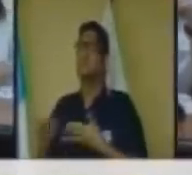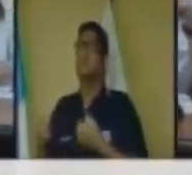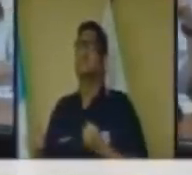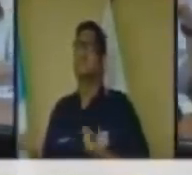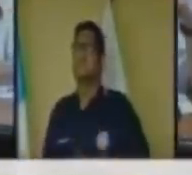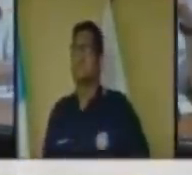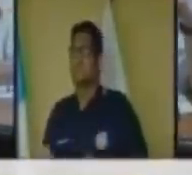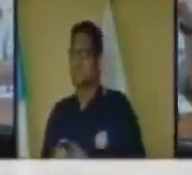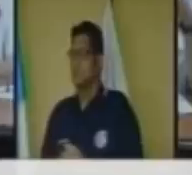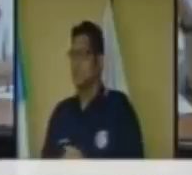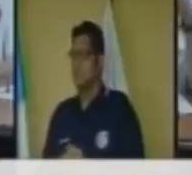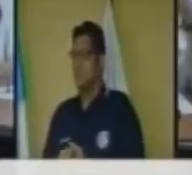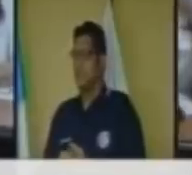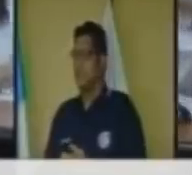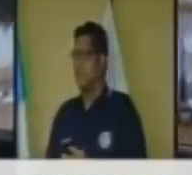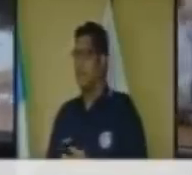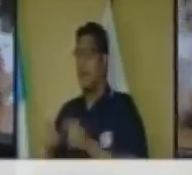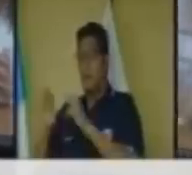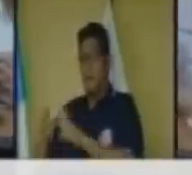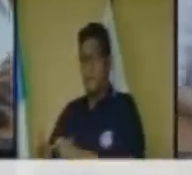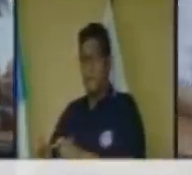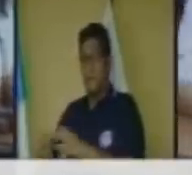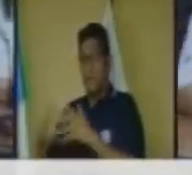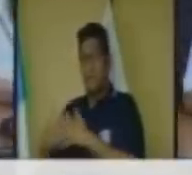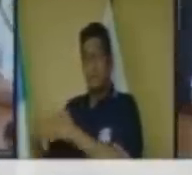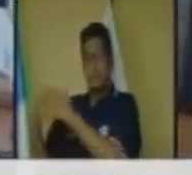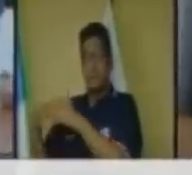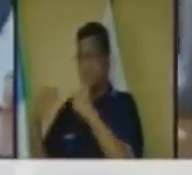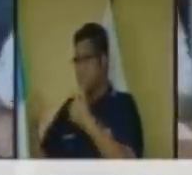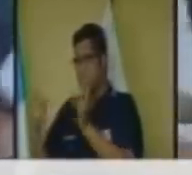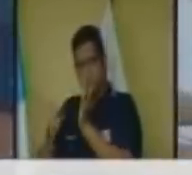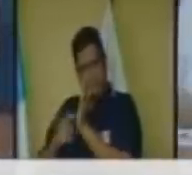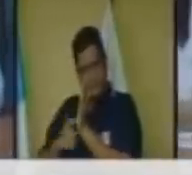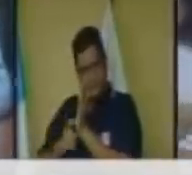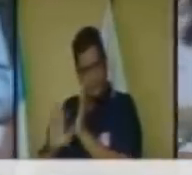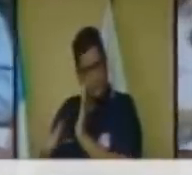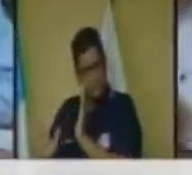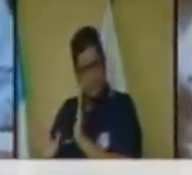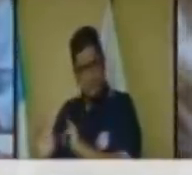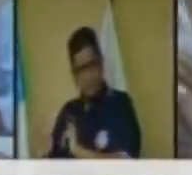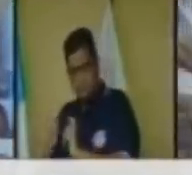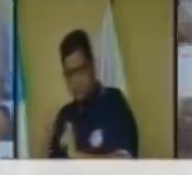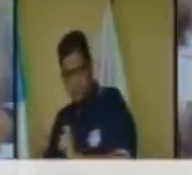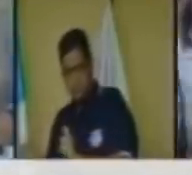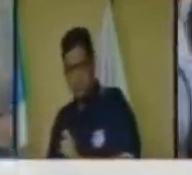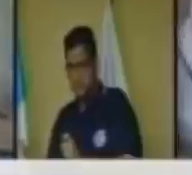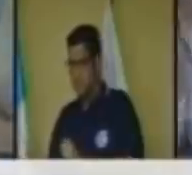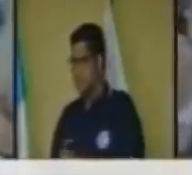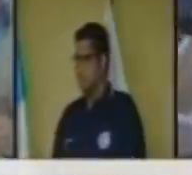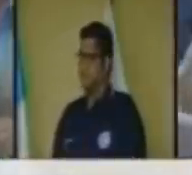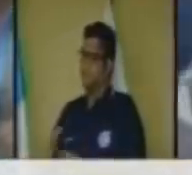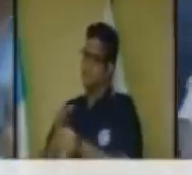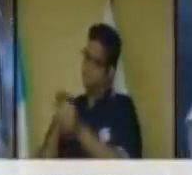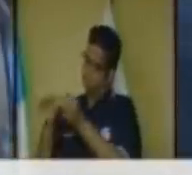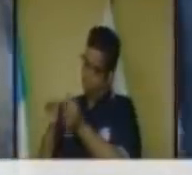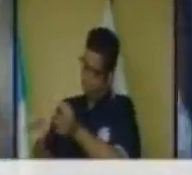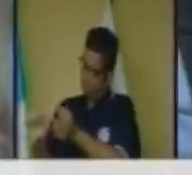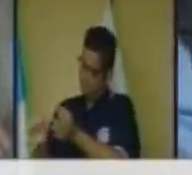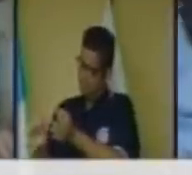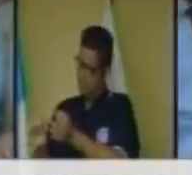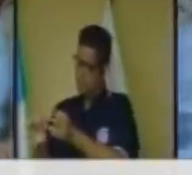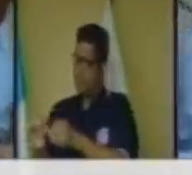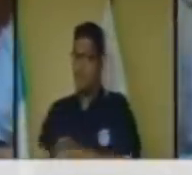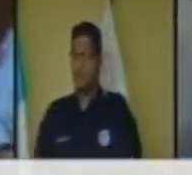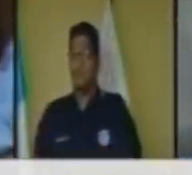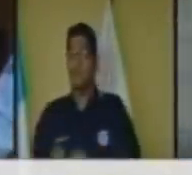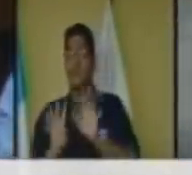Que viajó en el mismo vuelo y tenía el joven de 17 años y dio positivo a coronavirus. La pregunta es, ¿qué pasó con el enfermo? Sí, Manuel tiene la respuesta. Es que son 96 personas las que venían en el vuelo, no